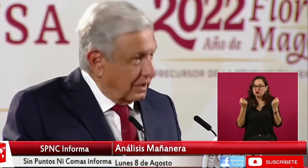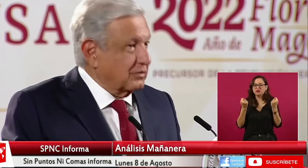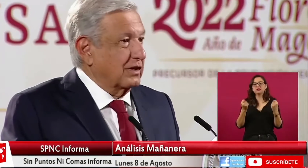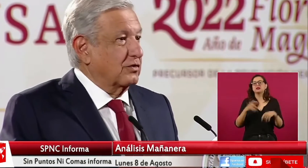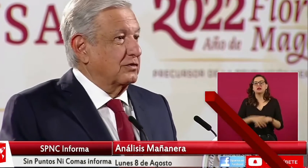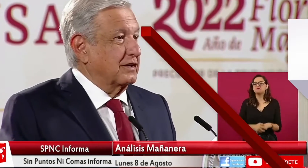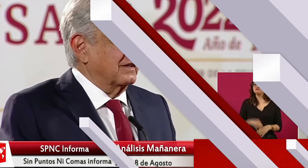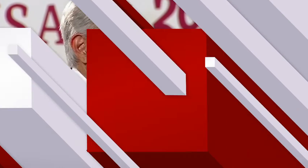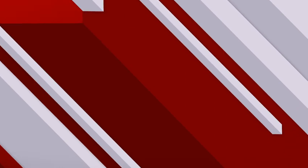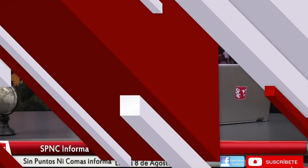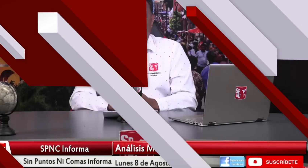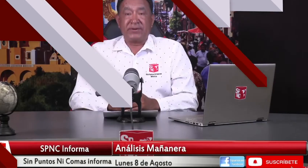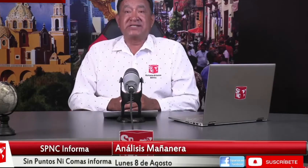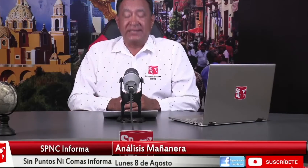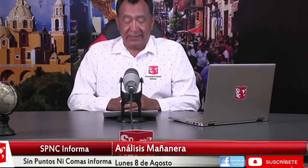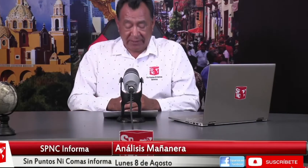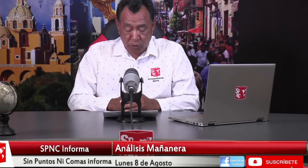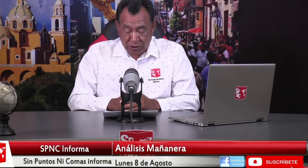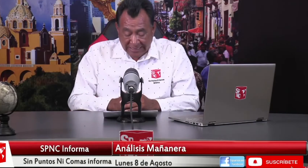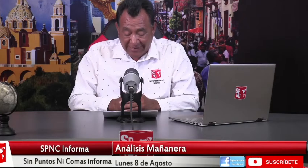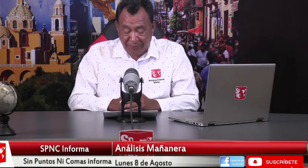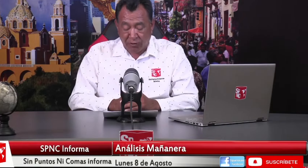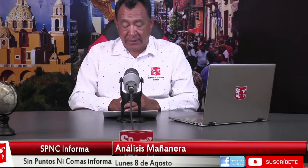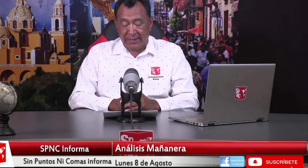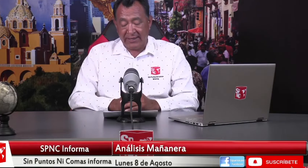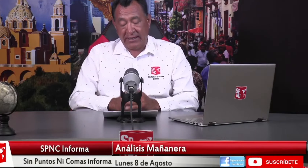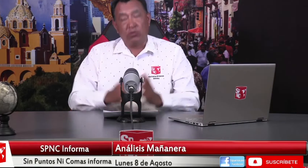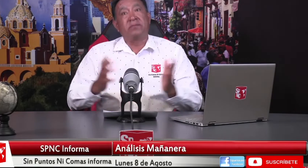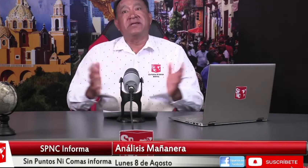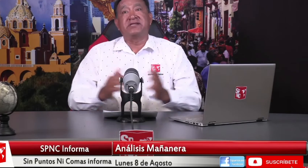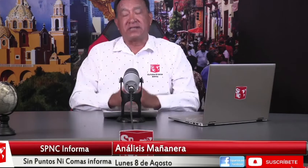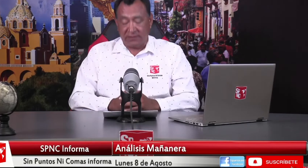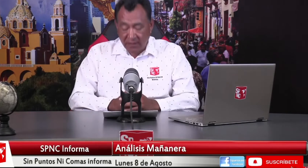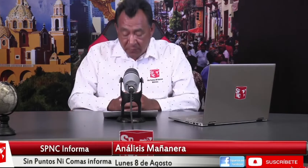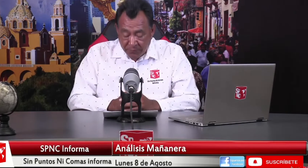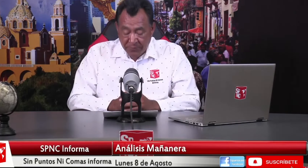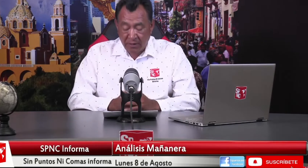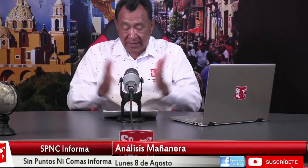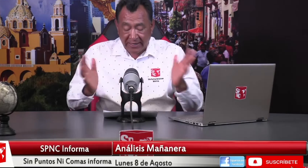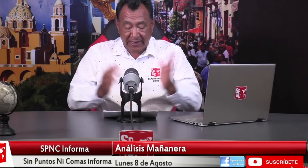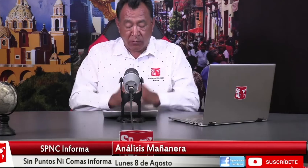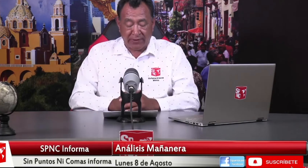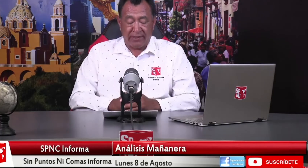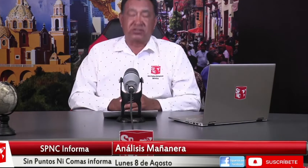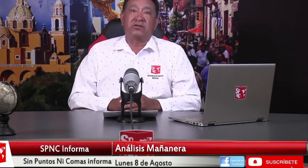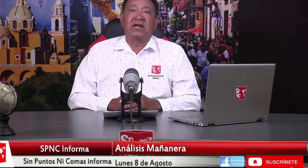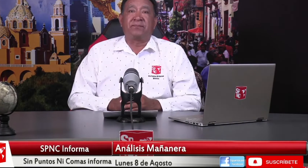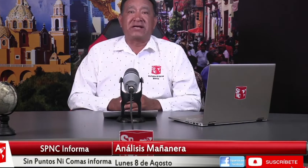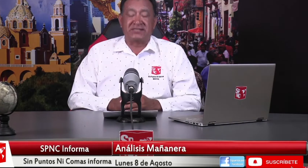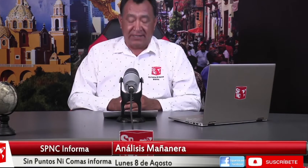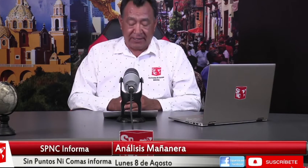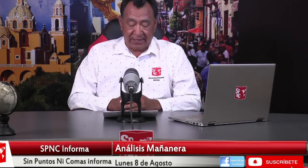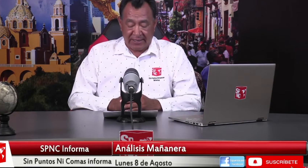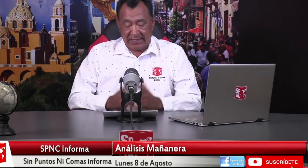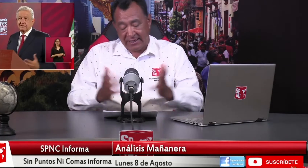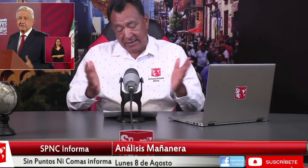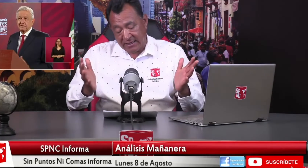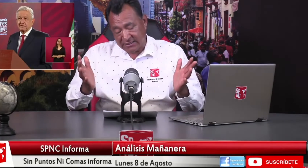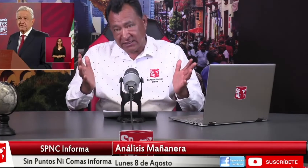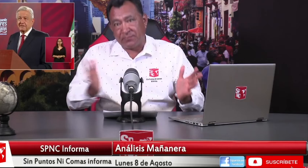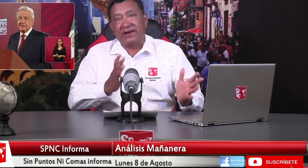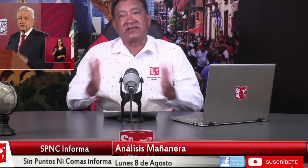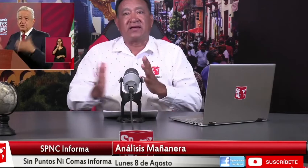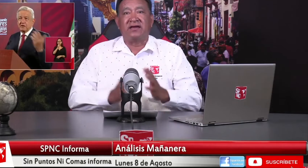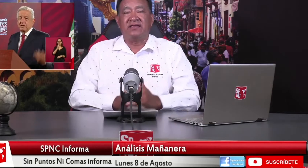votaron en contra el presidente buscará la forma en lo administrativo para que la guardia nacional pase a